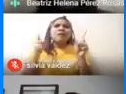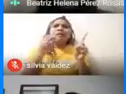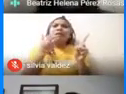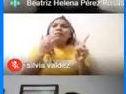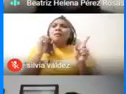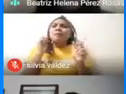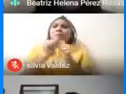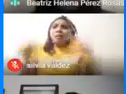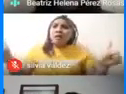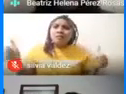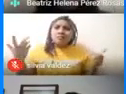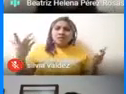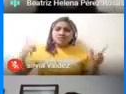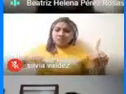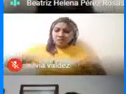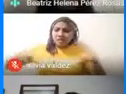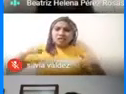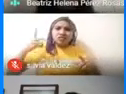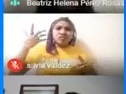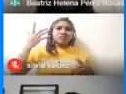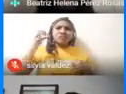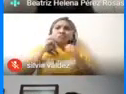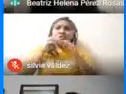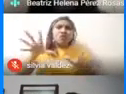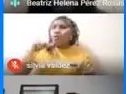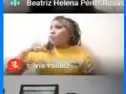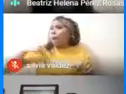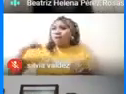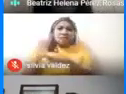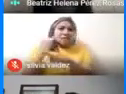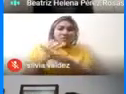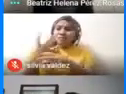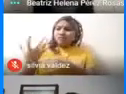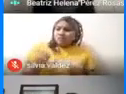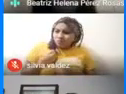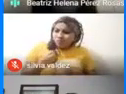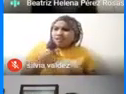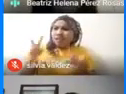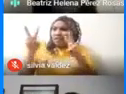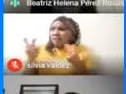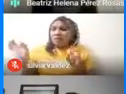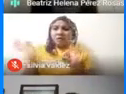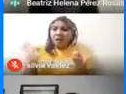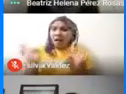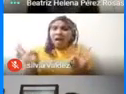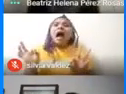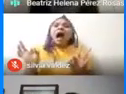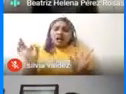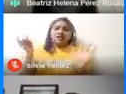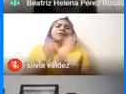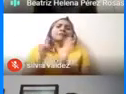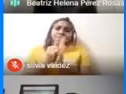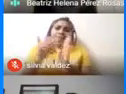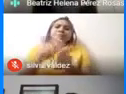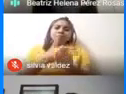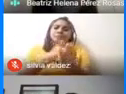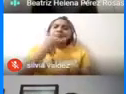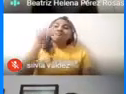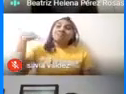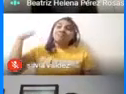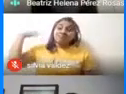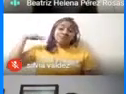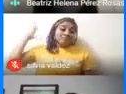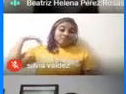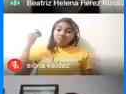misma administración pública no hay una institucionalidad ni un doliente del tema. Y eso nos pasaba en el pasado, en